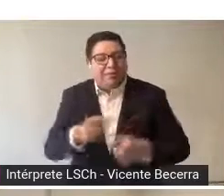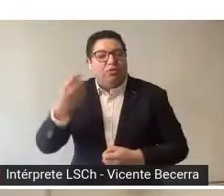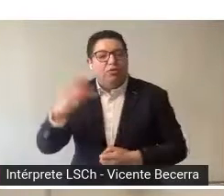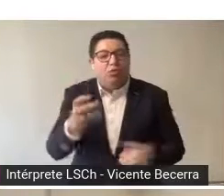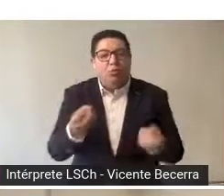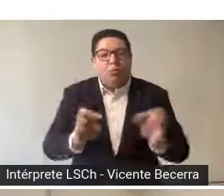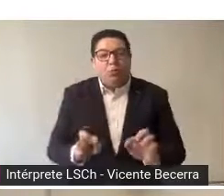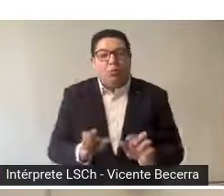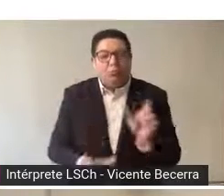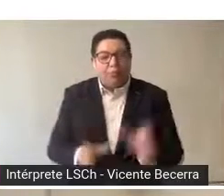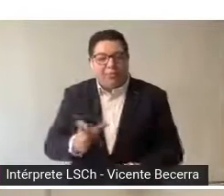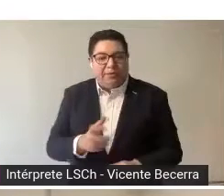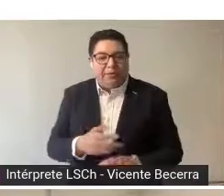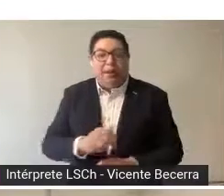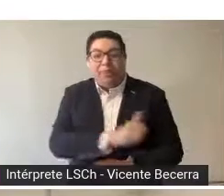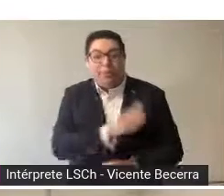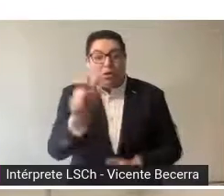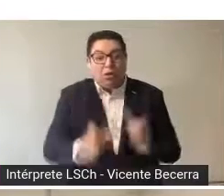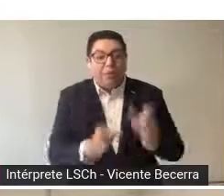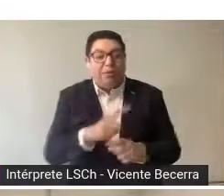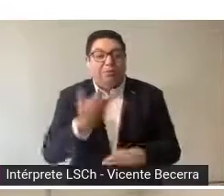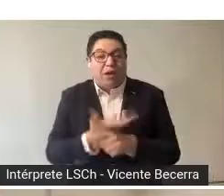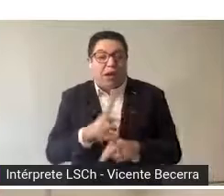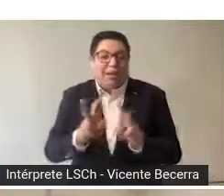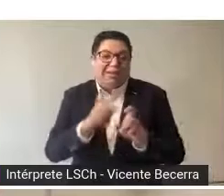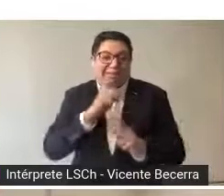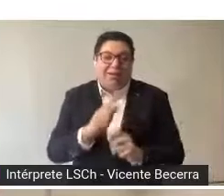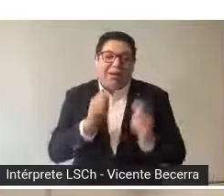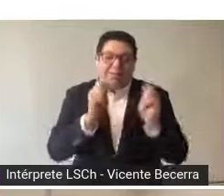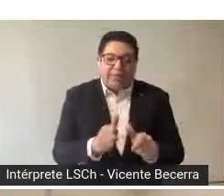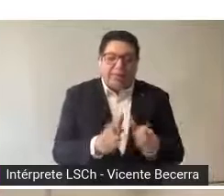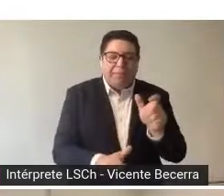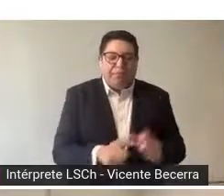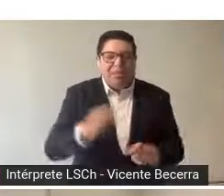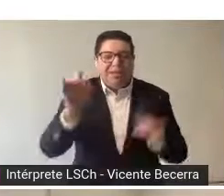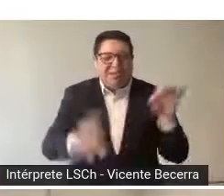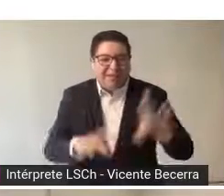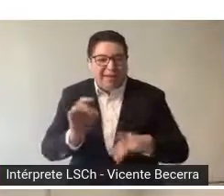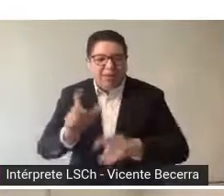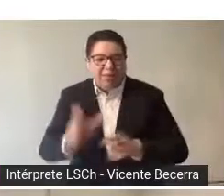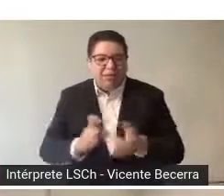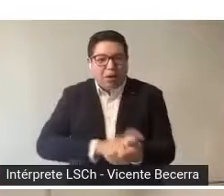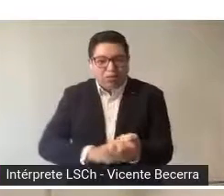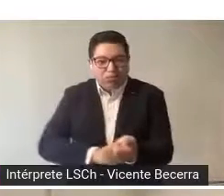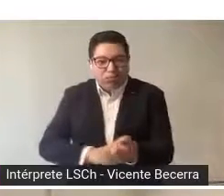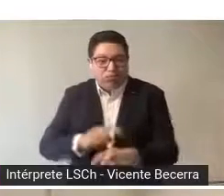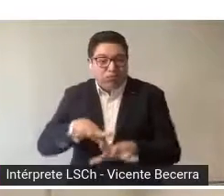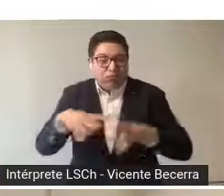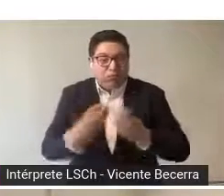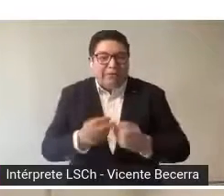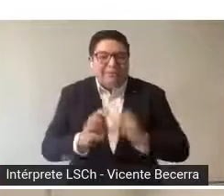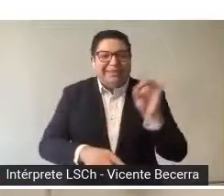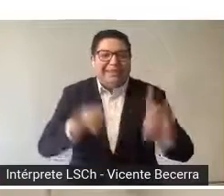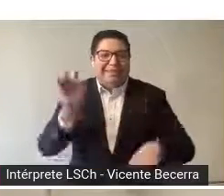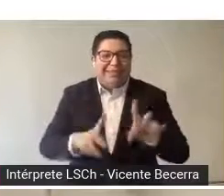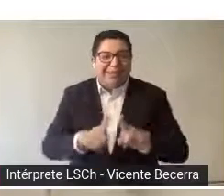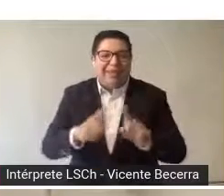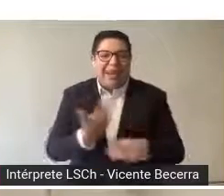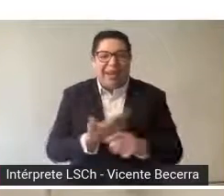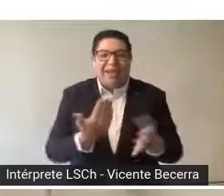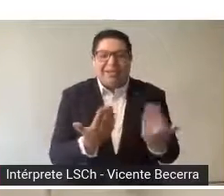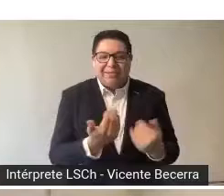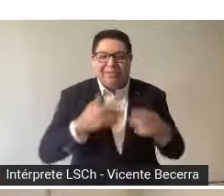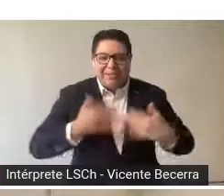Y todos tenemos, todos, más allá de nuestras competencias, capacidades, personalidades, tenemos algo que ofrecer y que